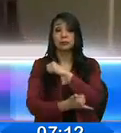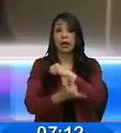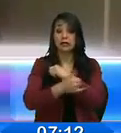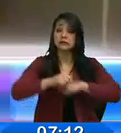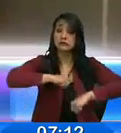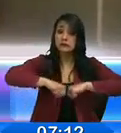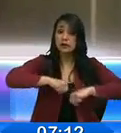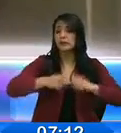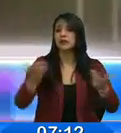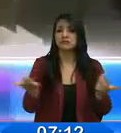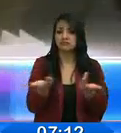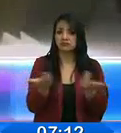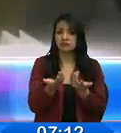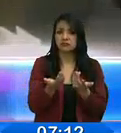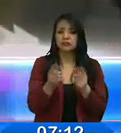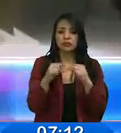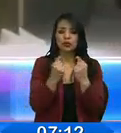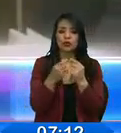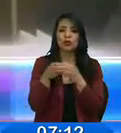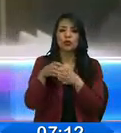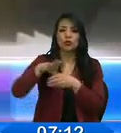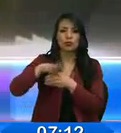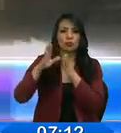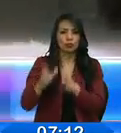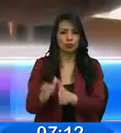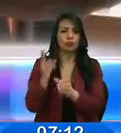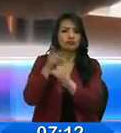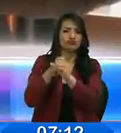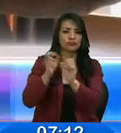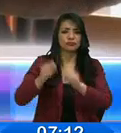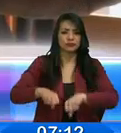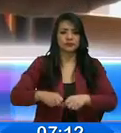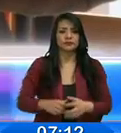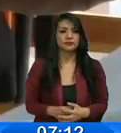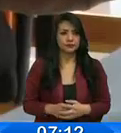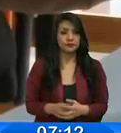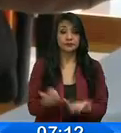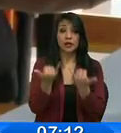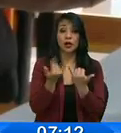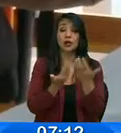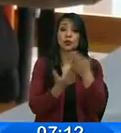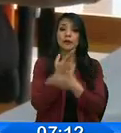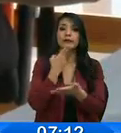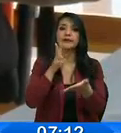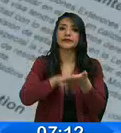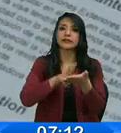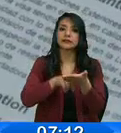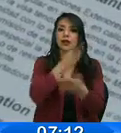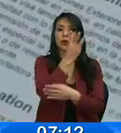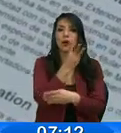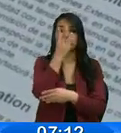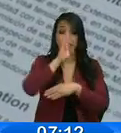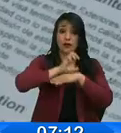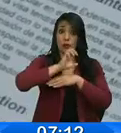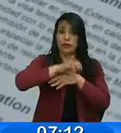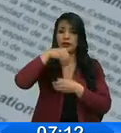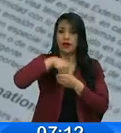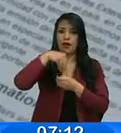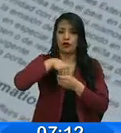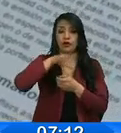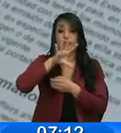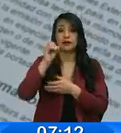trámite se realizará por misiones diplomáticas y consulares. La implementación de la visa electrónica le significará al Ecuador un ahorro